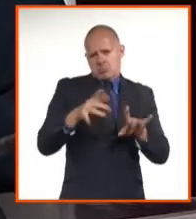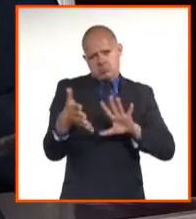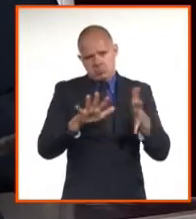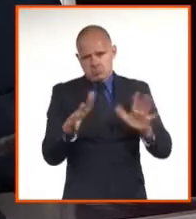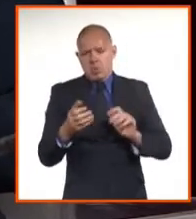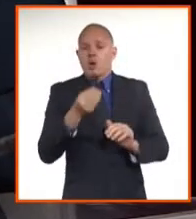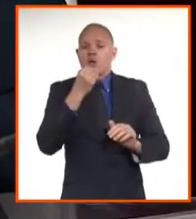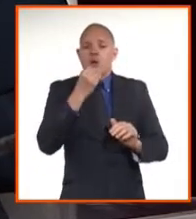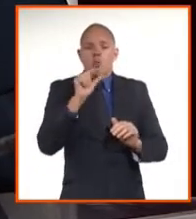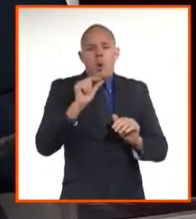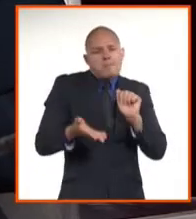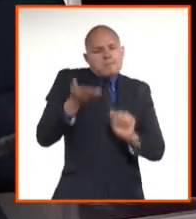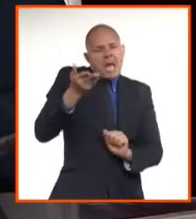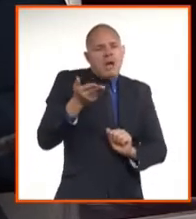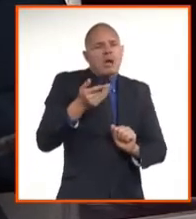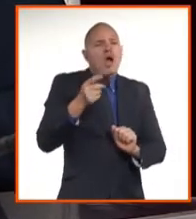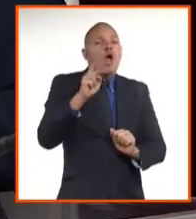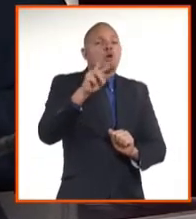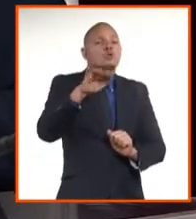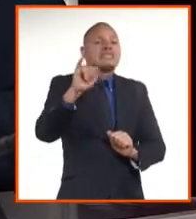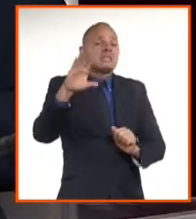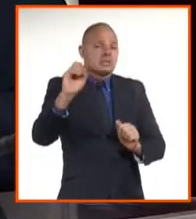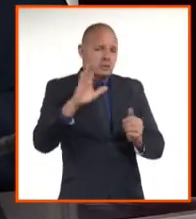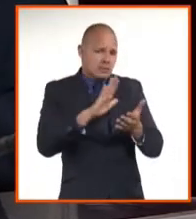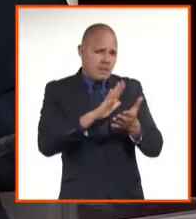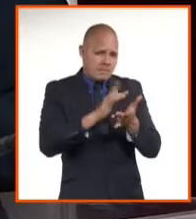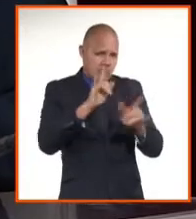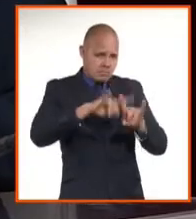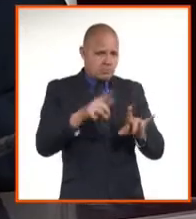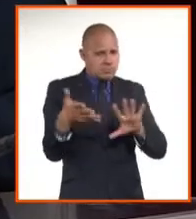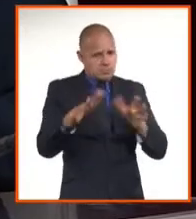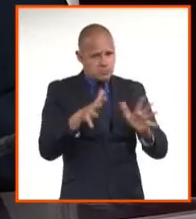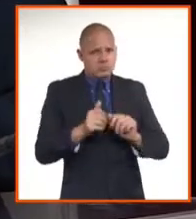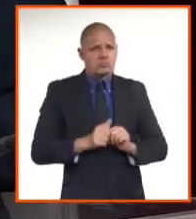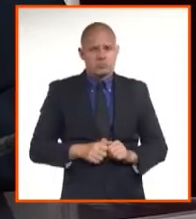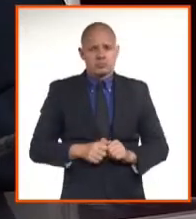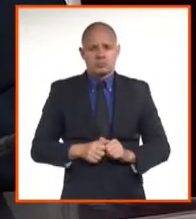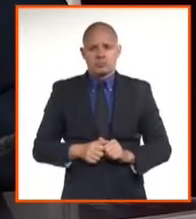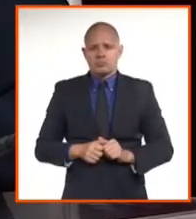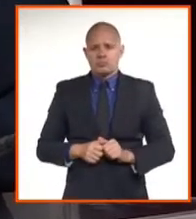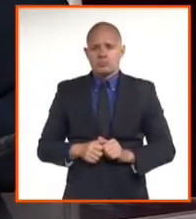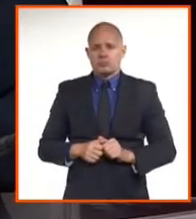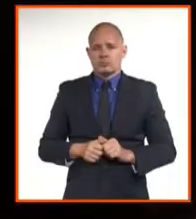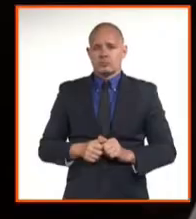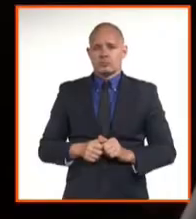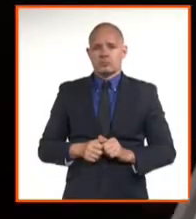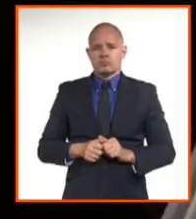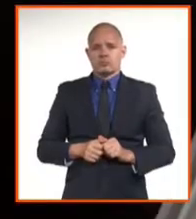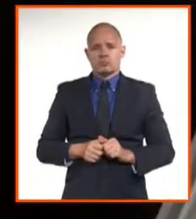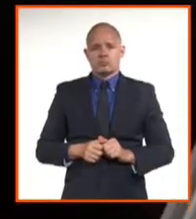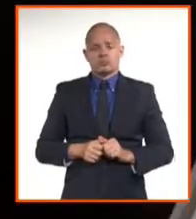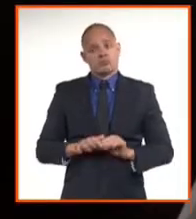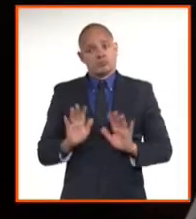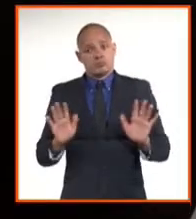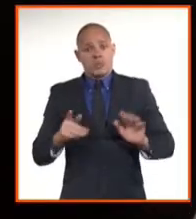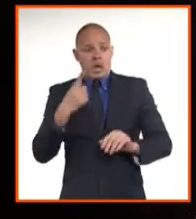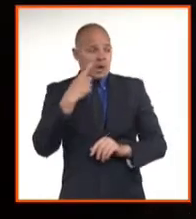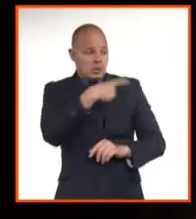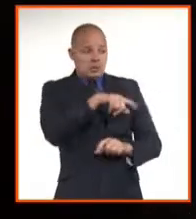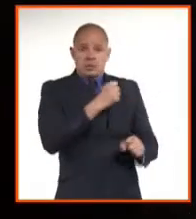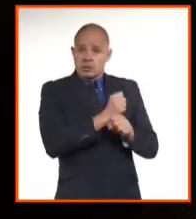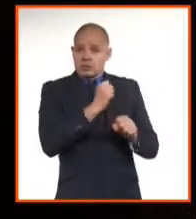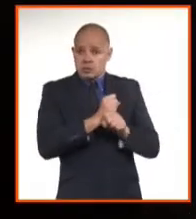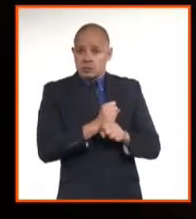los 260 megawatts como tiene previsto ese bloque. Sí, que hay una trabajo rápido para solucionar el